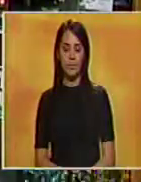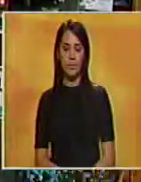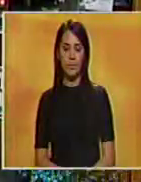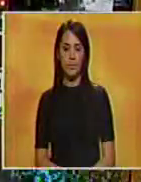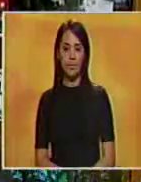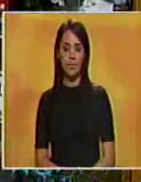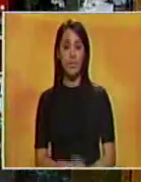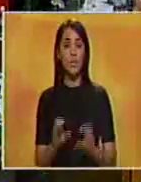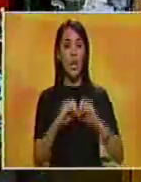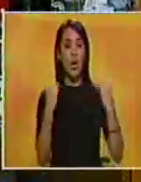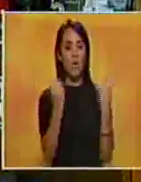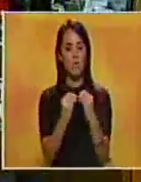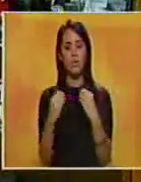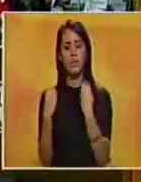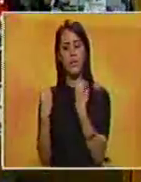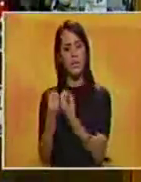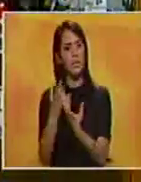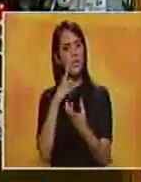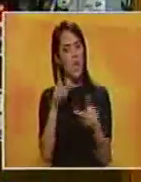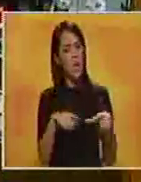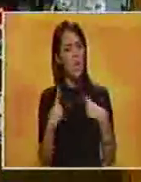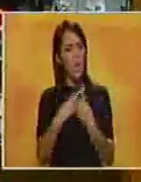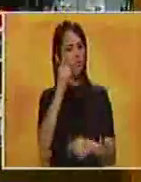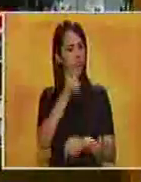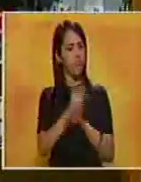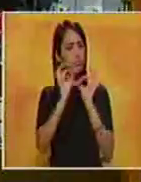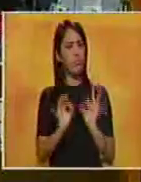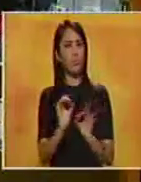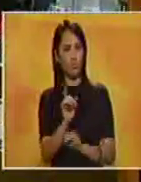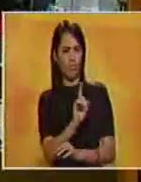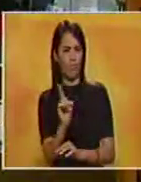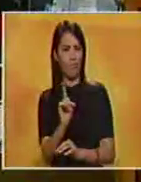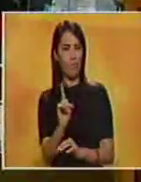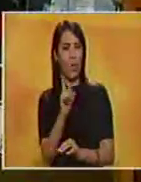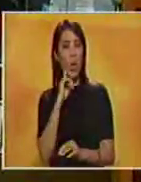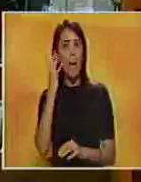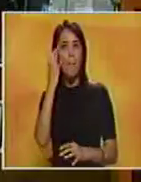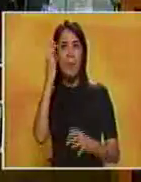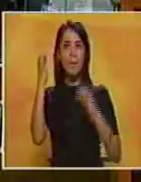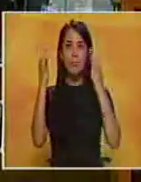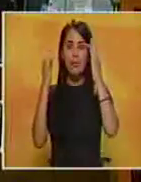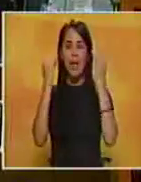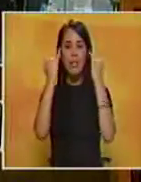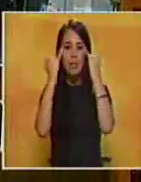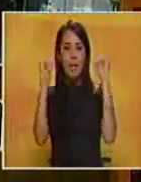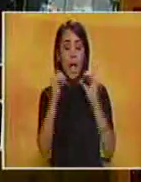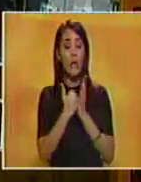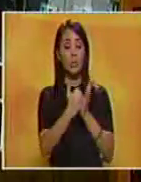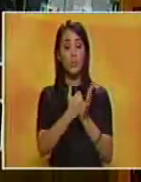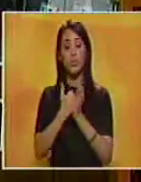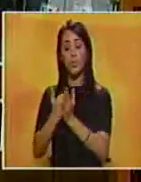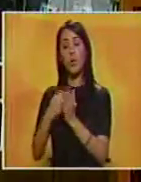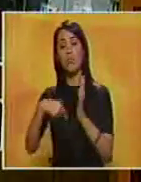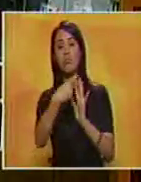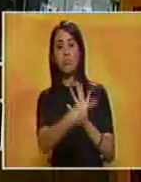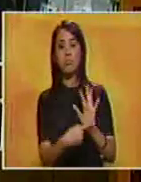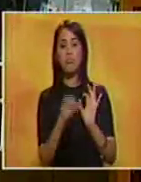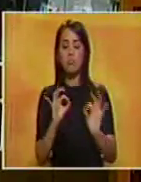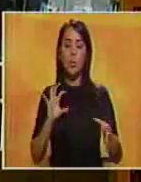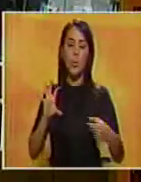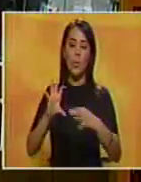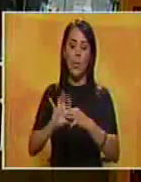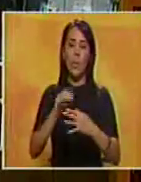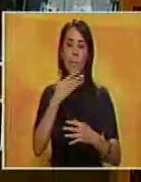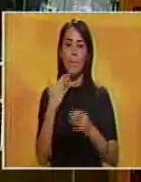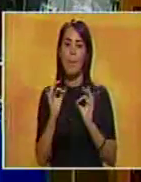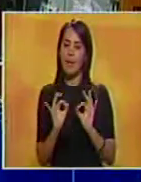Las oficinas ya no tienen que ser lugares rígidos, al contrario, la creatividad, las personas colaborando y los recursos se unen para